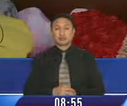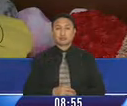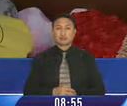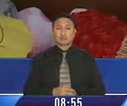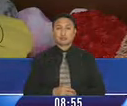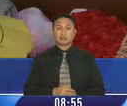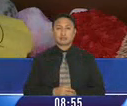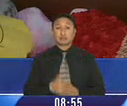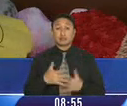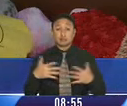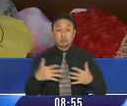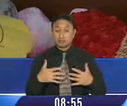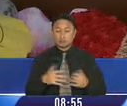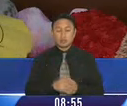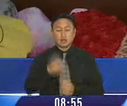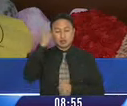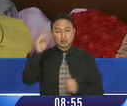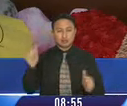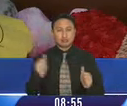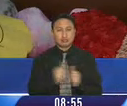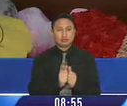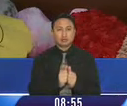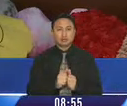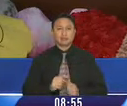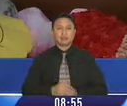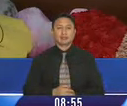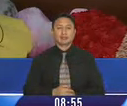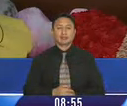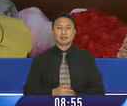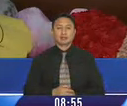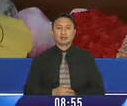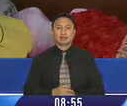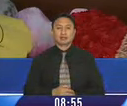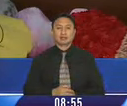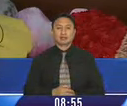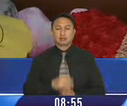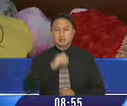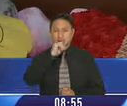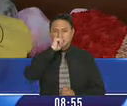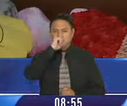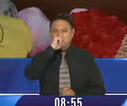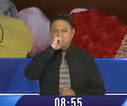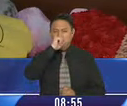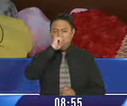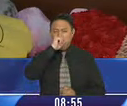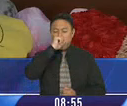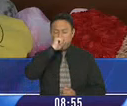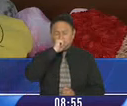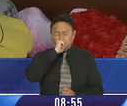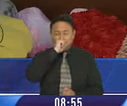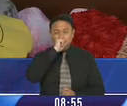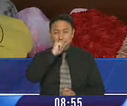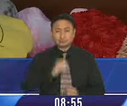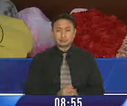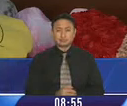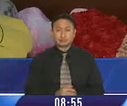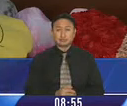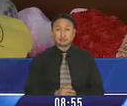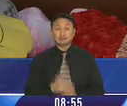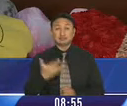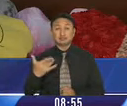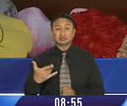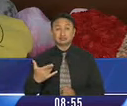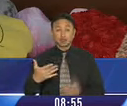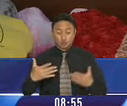no tengo miedo porque Dios está conmigo, me dijo mi hija. Entonces esas palabras me motivan mucho para seguir luchando, para